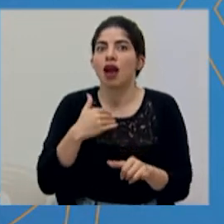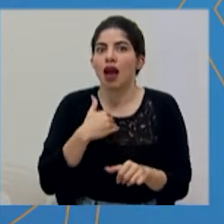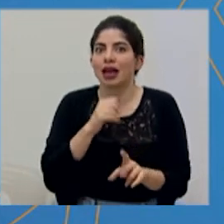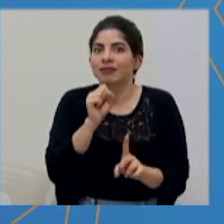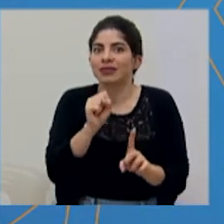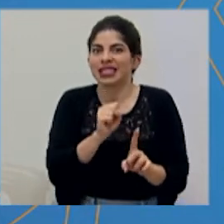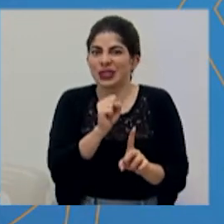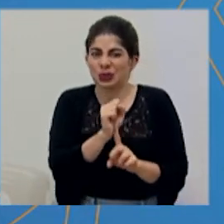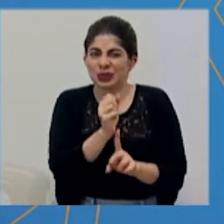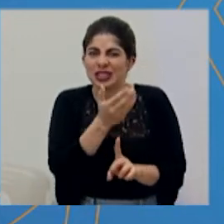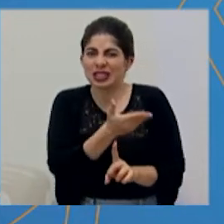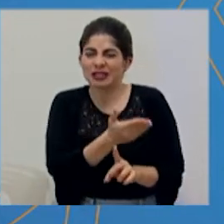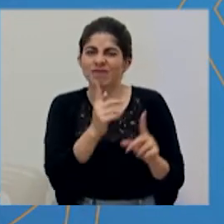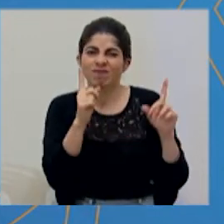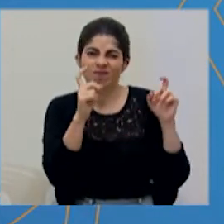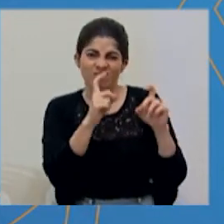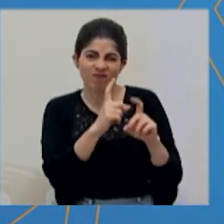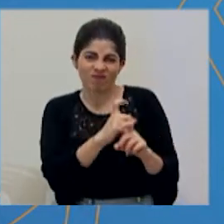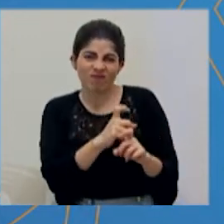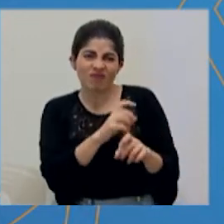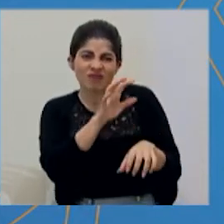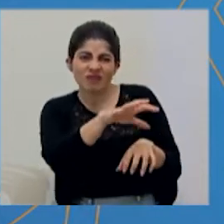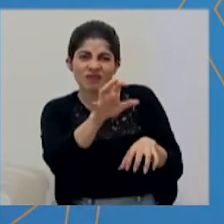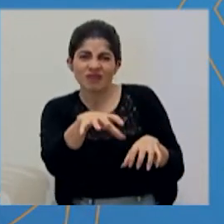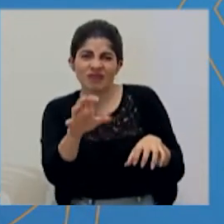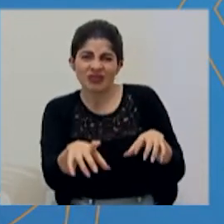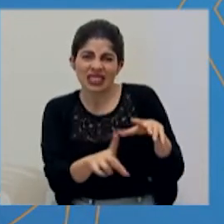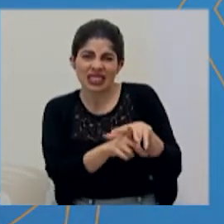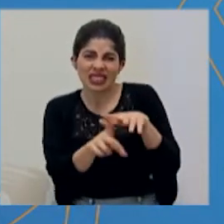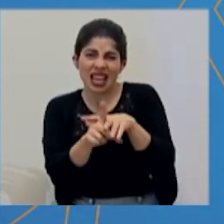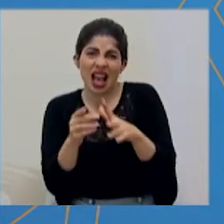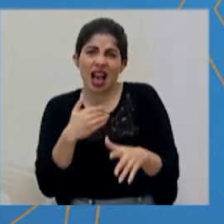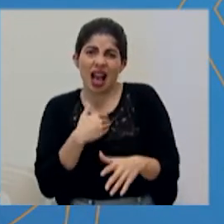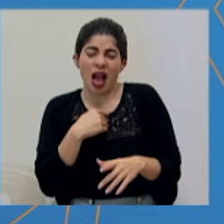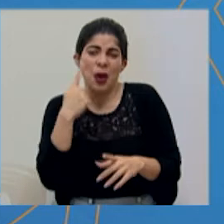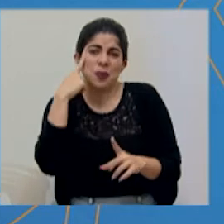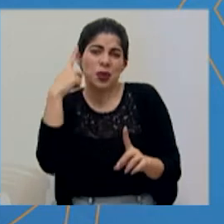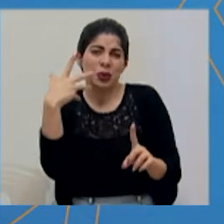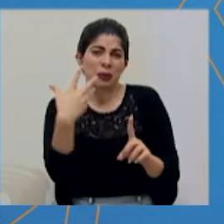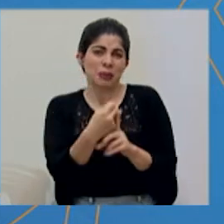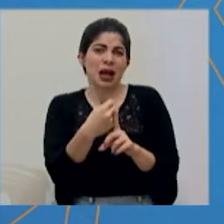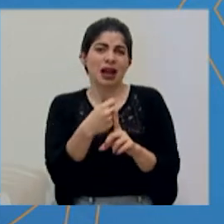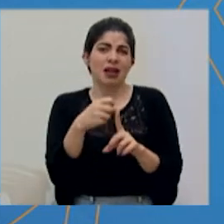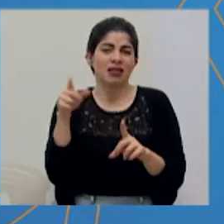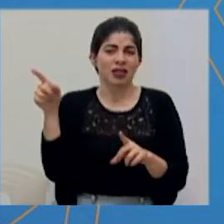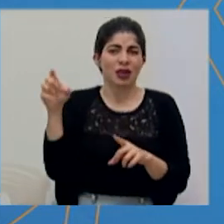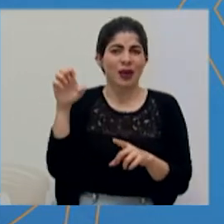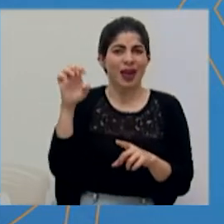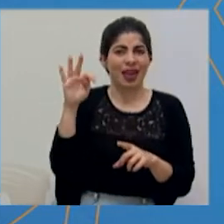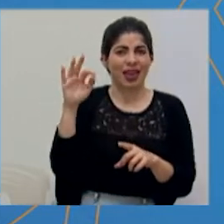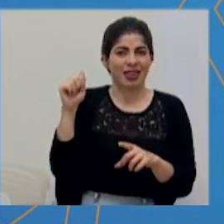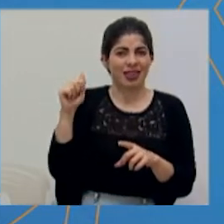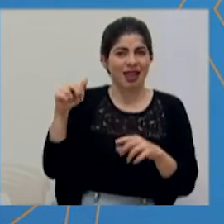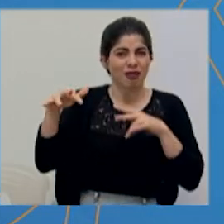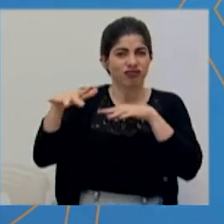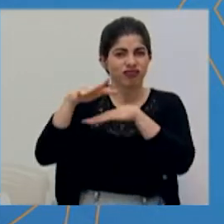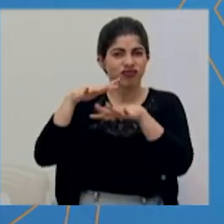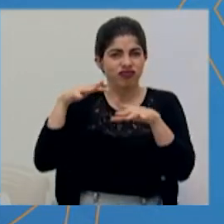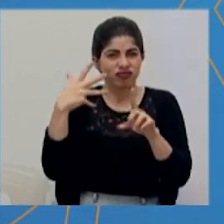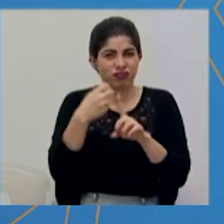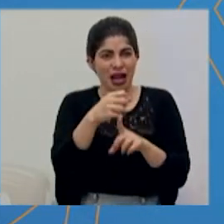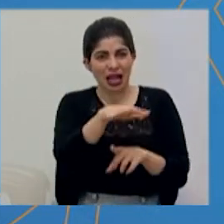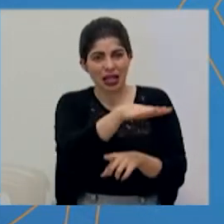situación muy compleja en diversos territorios por el impacto de la tormenta tropical ETA y es necesario que